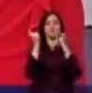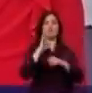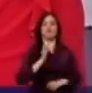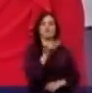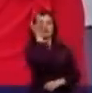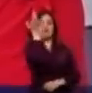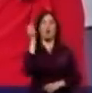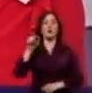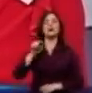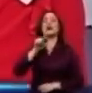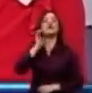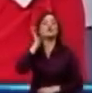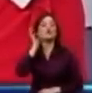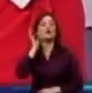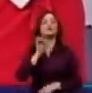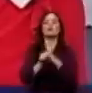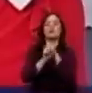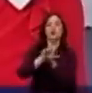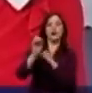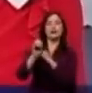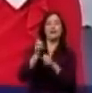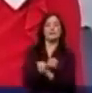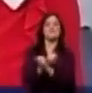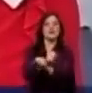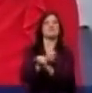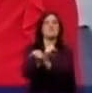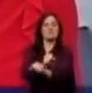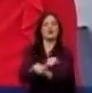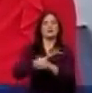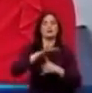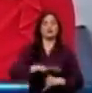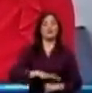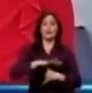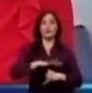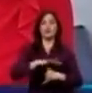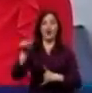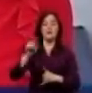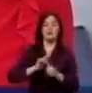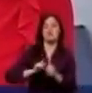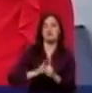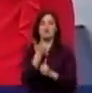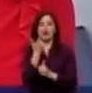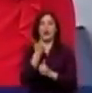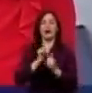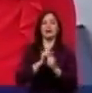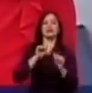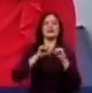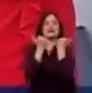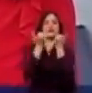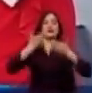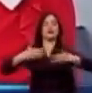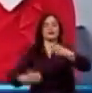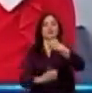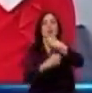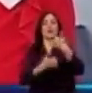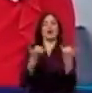popular en el Ecuador. La activista de 30 años es asambleísta alterna y asegura que ahora desde este espacio seguirá promoviendo y